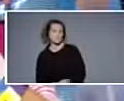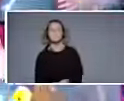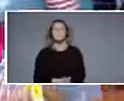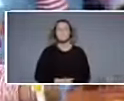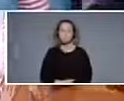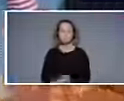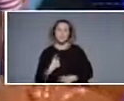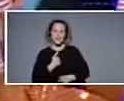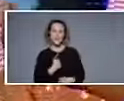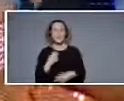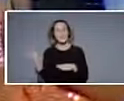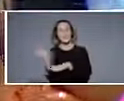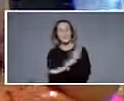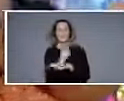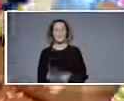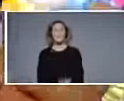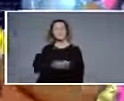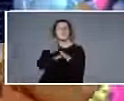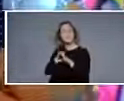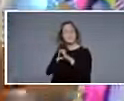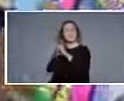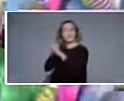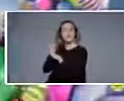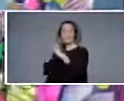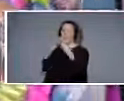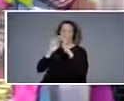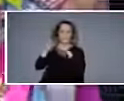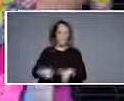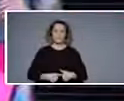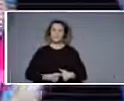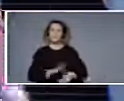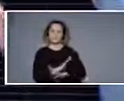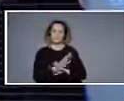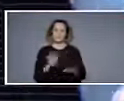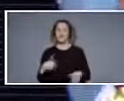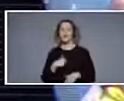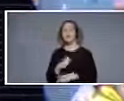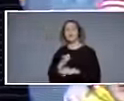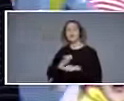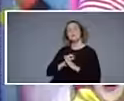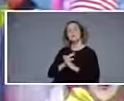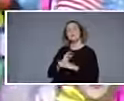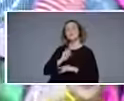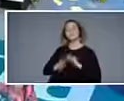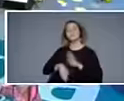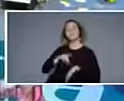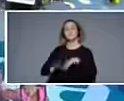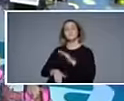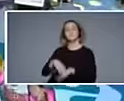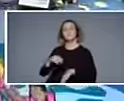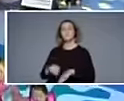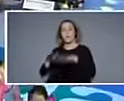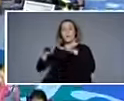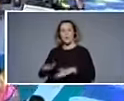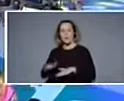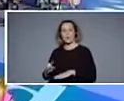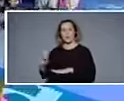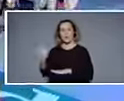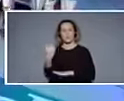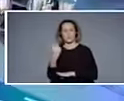Voy a coger el tranvía, me marcho pa' casa ya. De camino a la parada, más de uno se